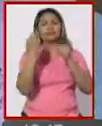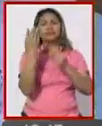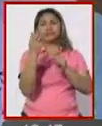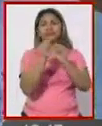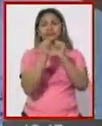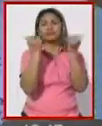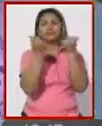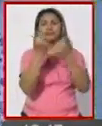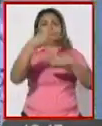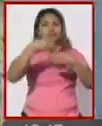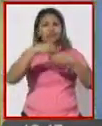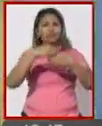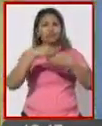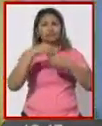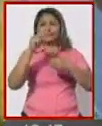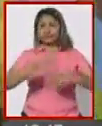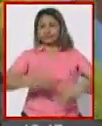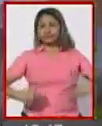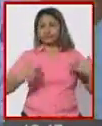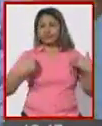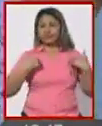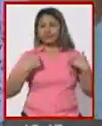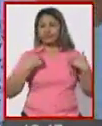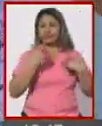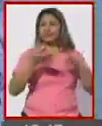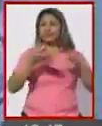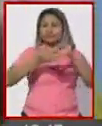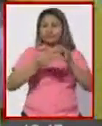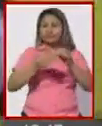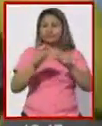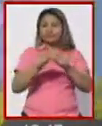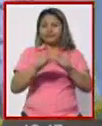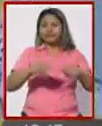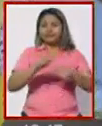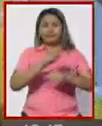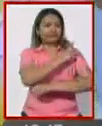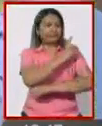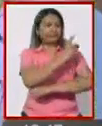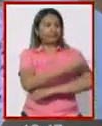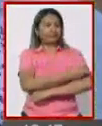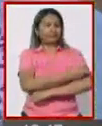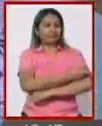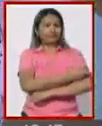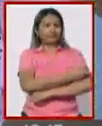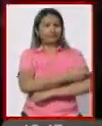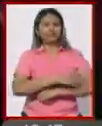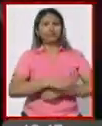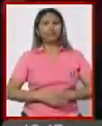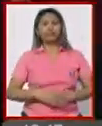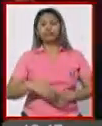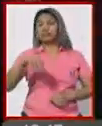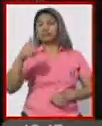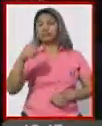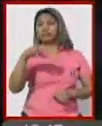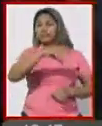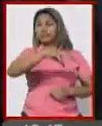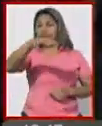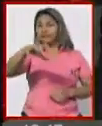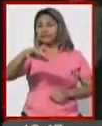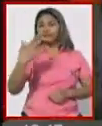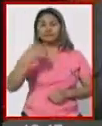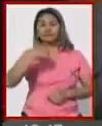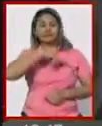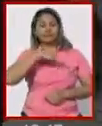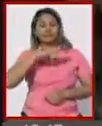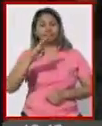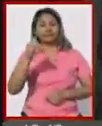4 asociaciones. No es del barrio. Somos del barrio, somos del distrito. El distrito, pero otro, ¿cierto? Sí, otros barrios, ¿ya? Y nosotros, como el